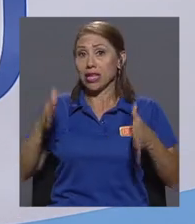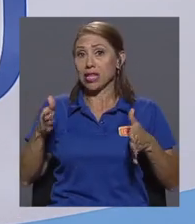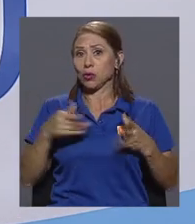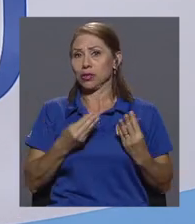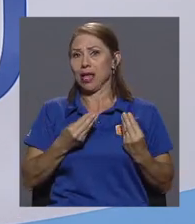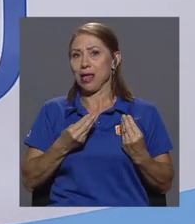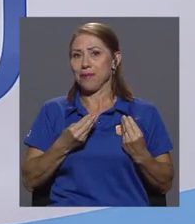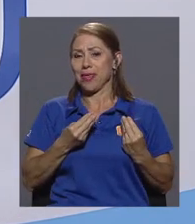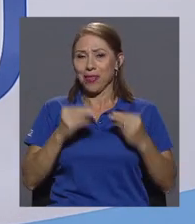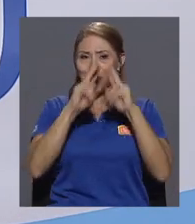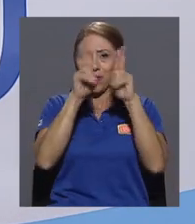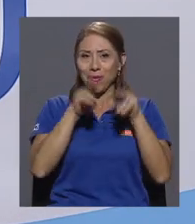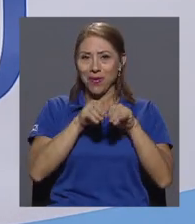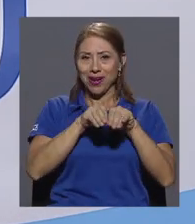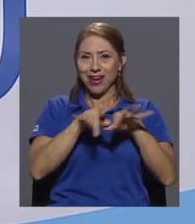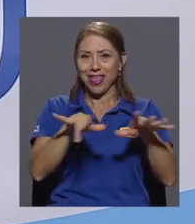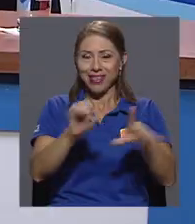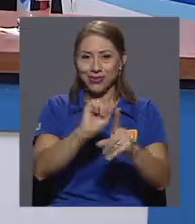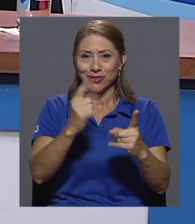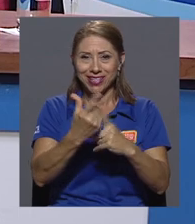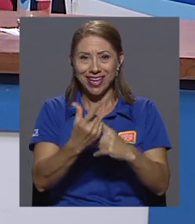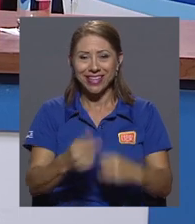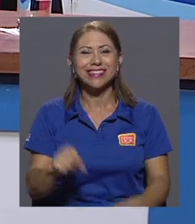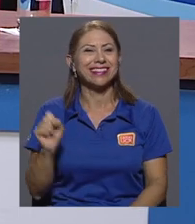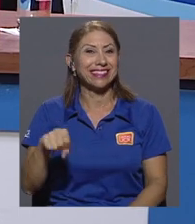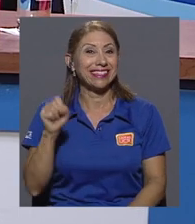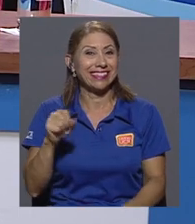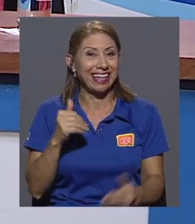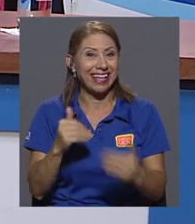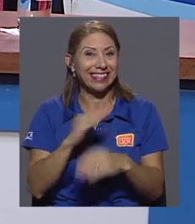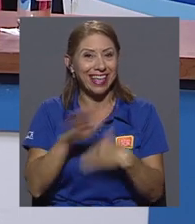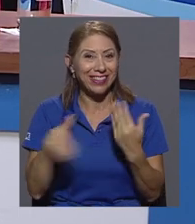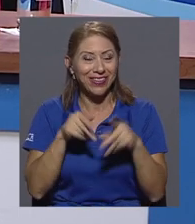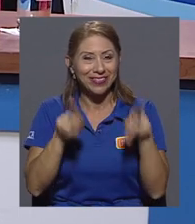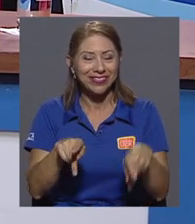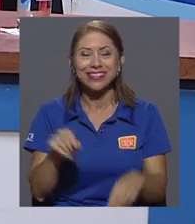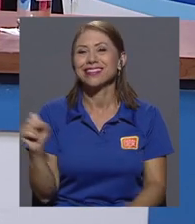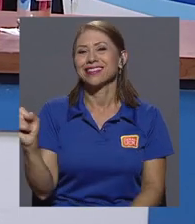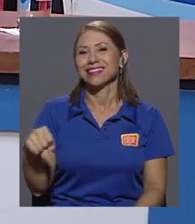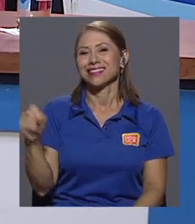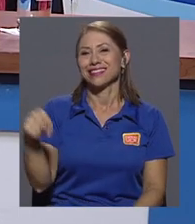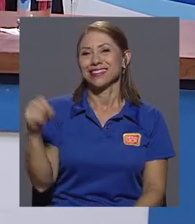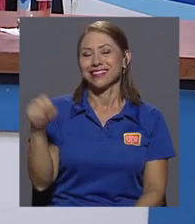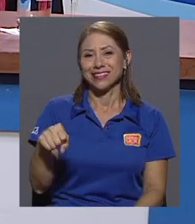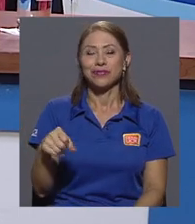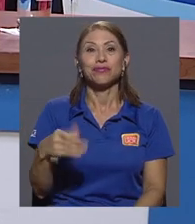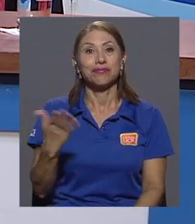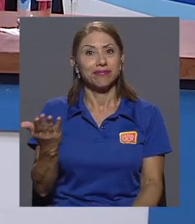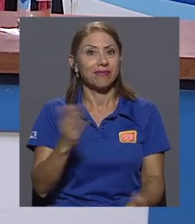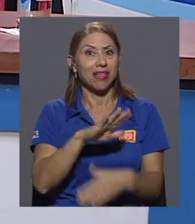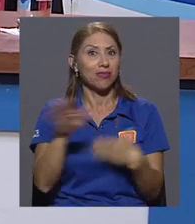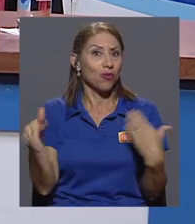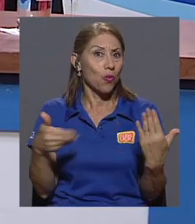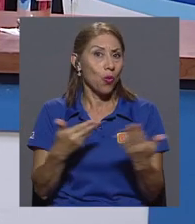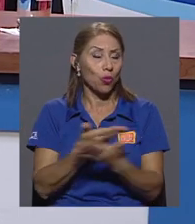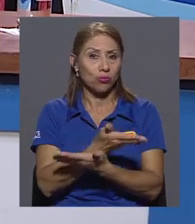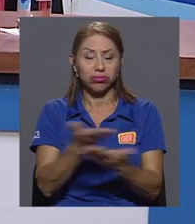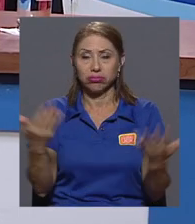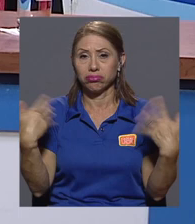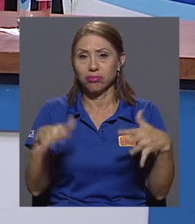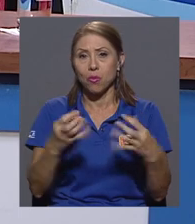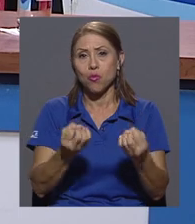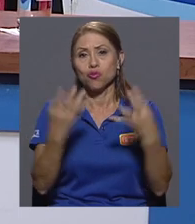sociales creo que si en realidad digamos ahí hay todo un mundo y hay muchos retos y